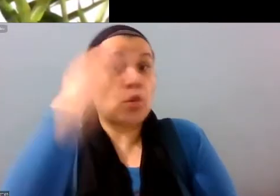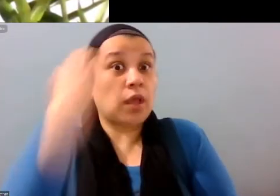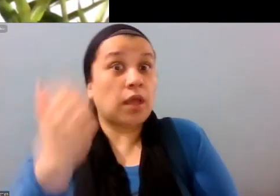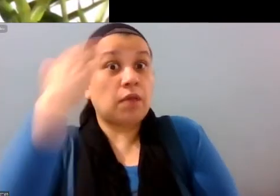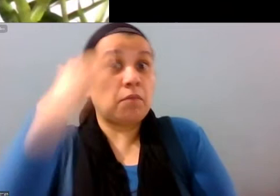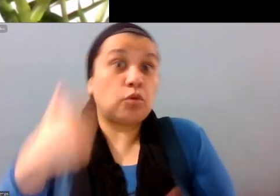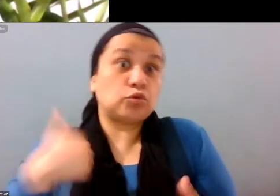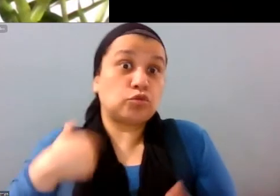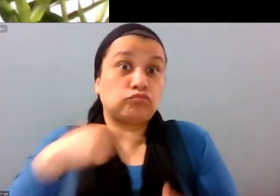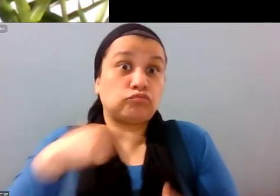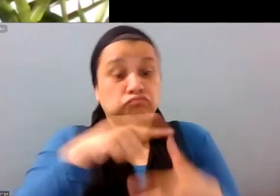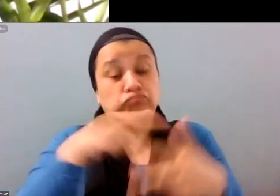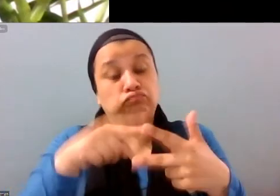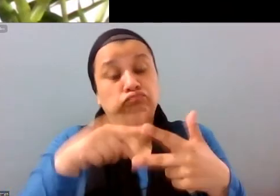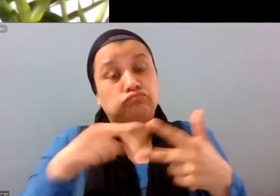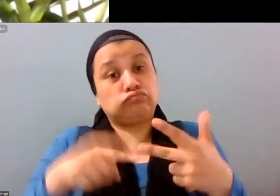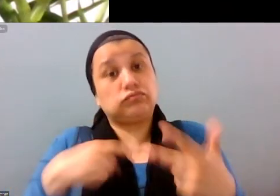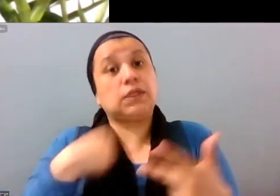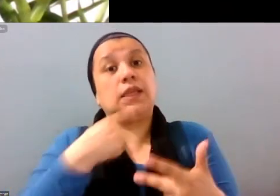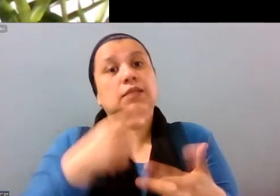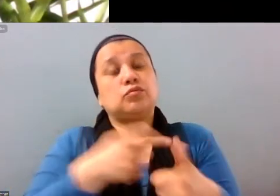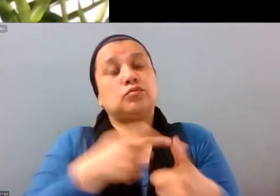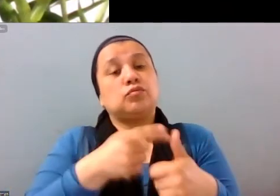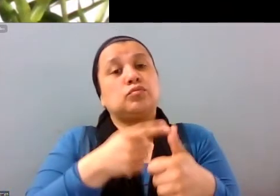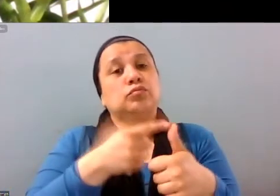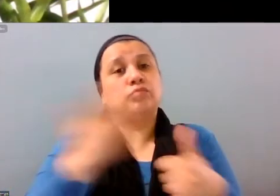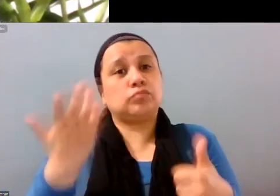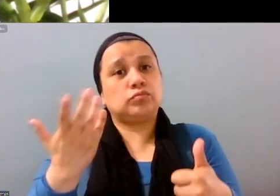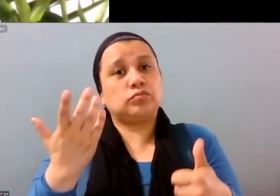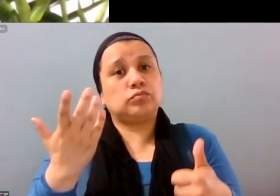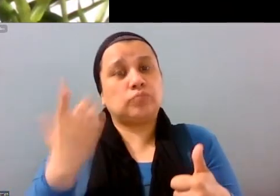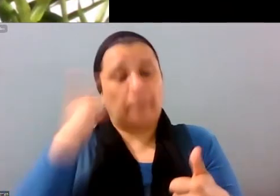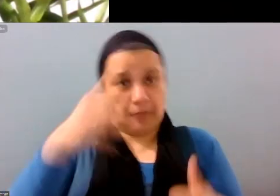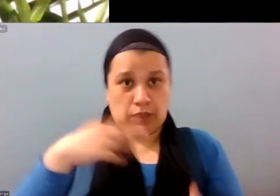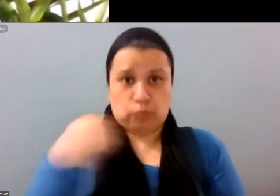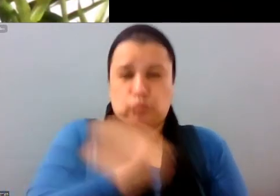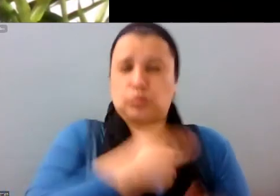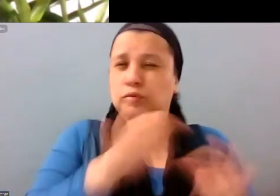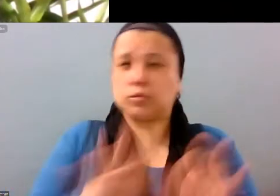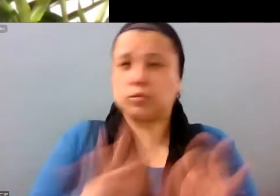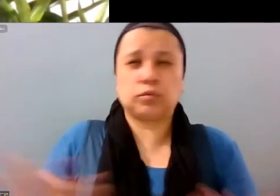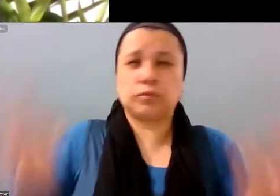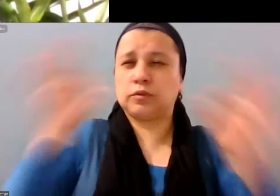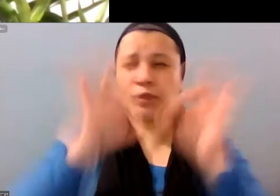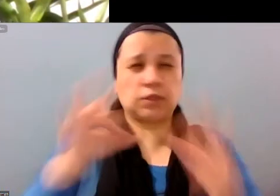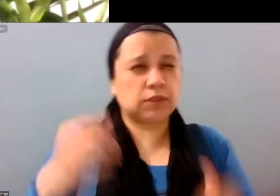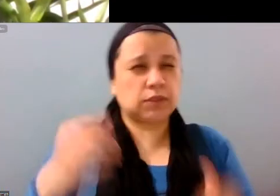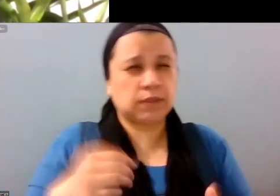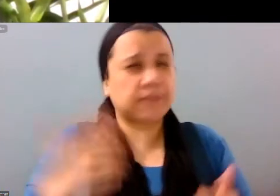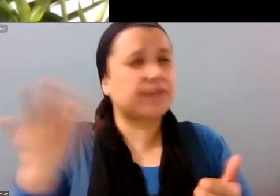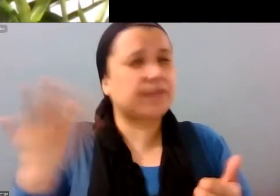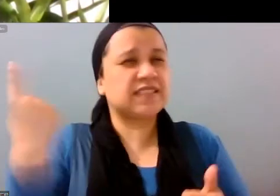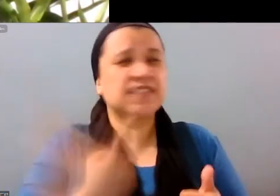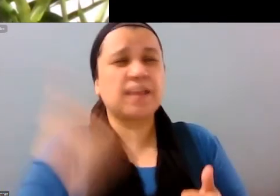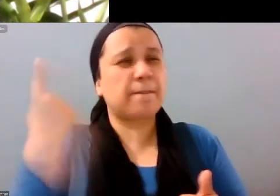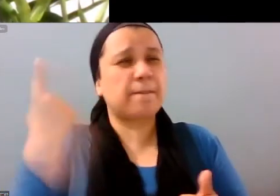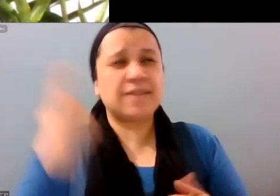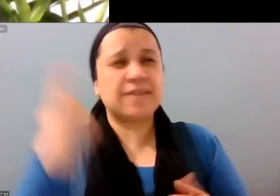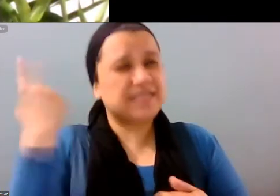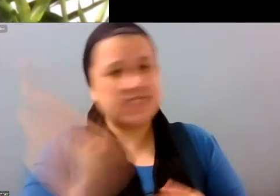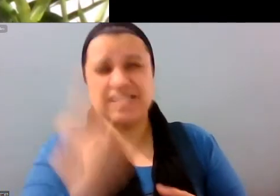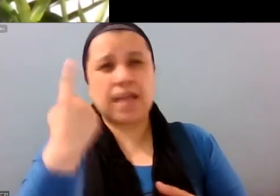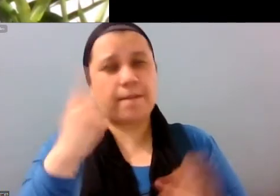tres aspectos el número uno que para nosotros lo primordial lo más importante siempre ha sido y va a ser la educación